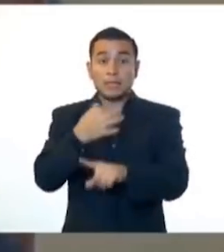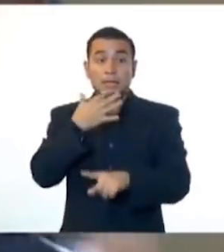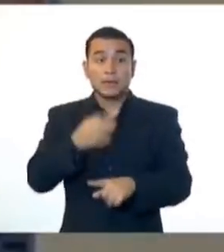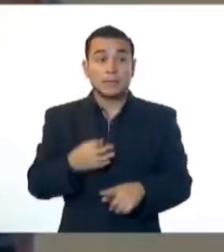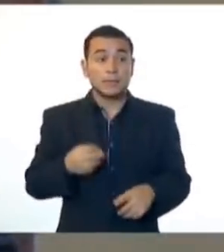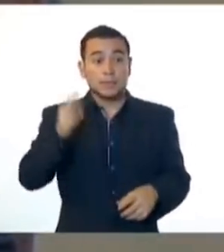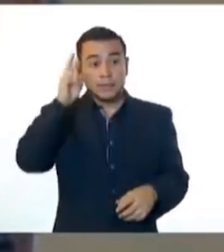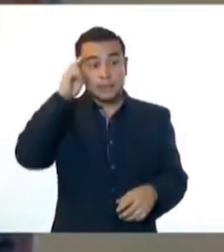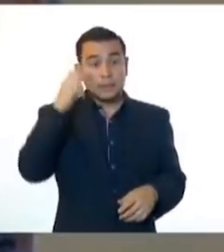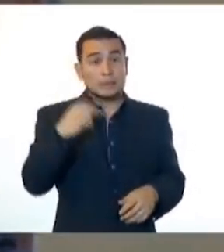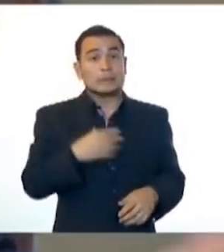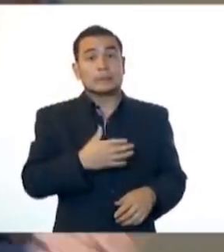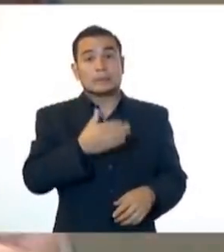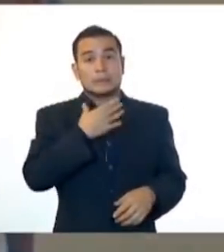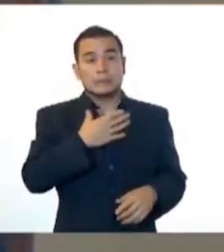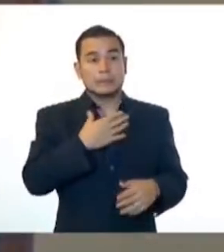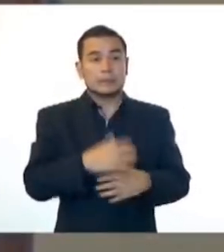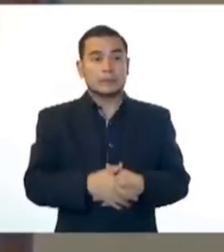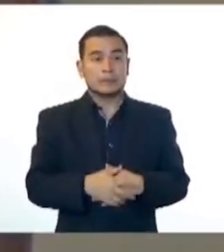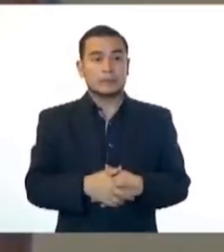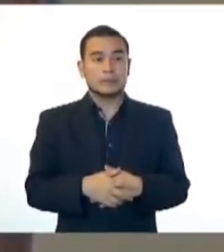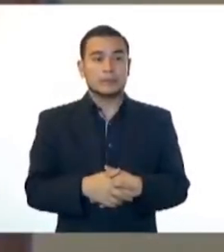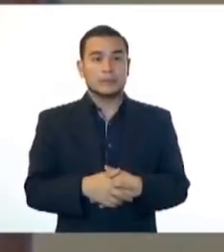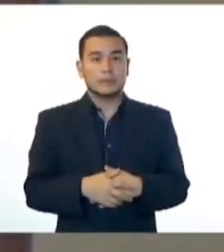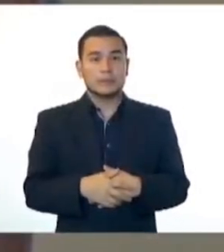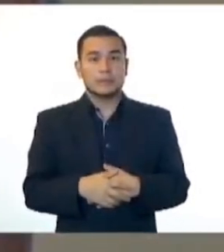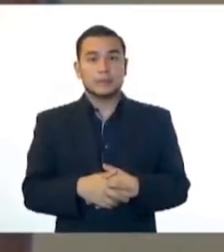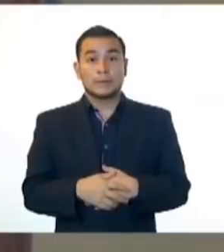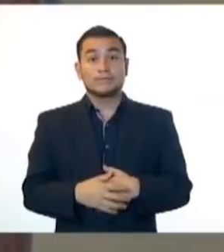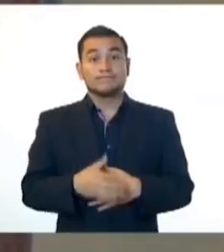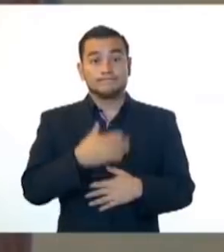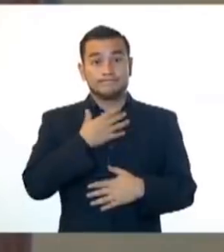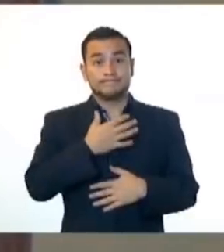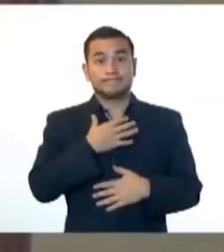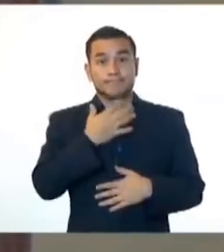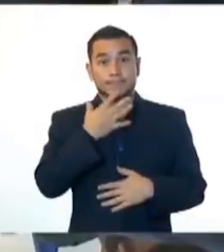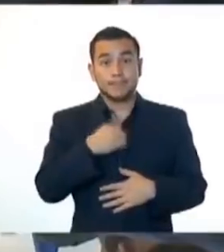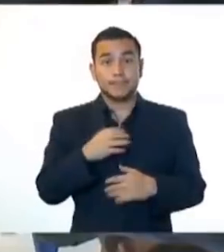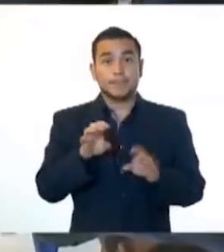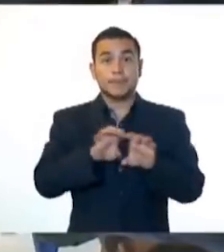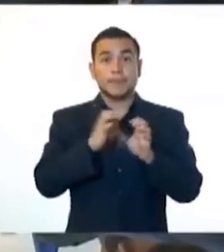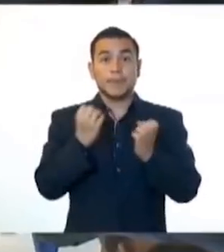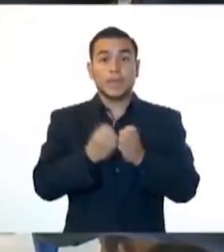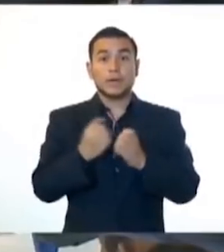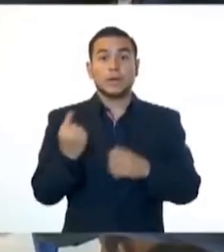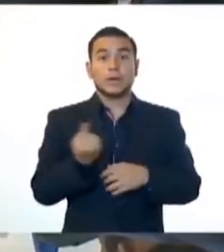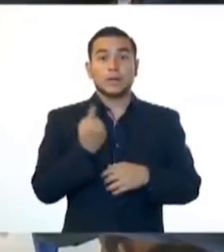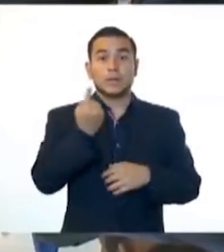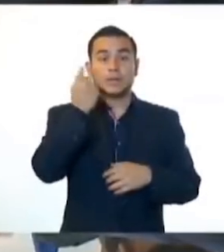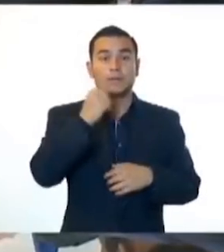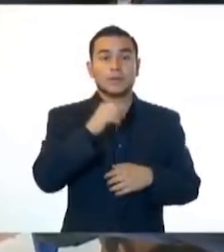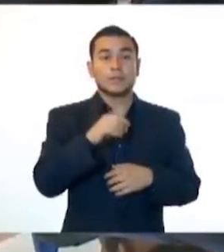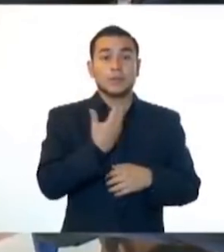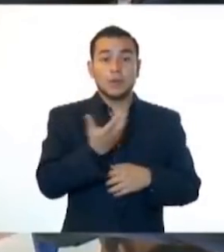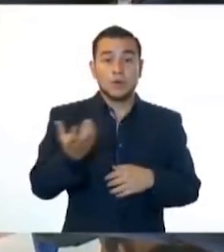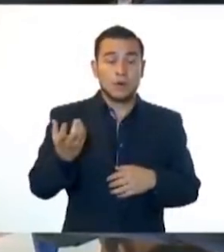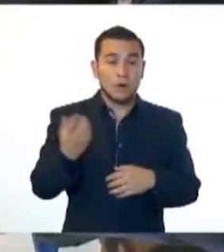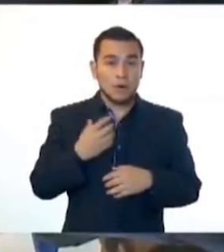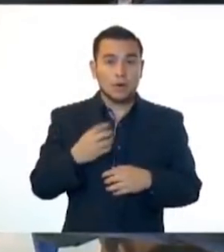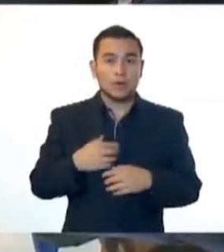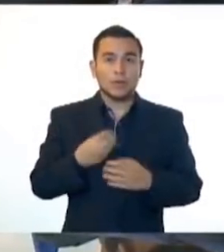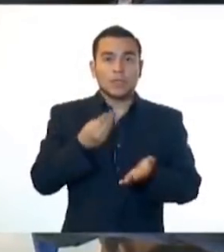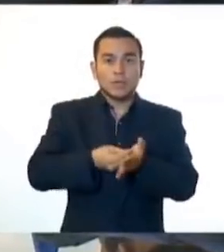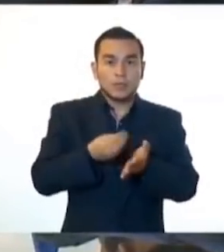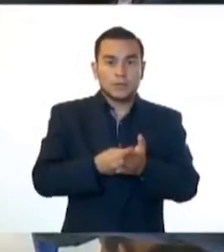tener tiempo de hacer un censo nacional. Ha sido muy difícil nuestro equipo de innovación digital con el Ministerio de Economía, con el